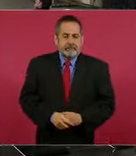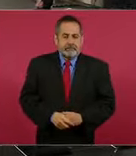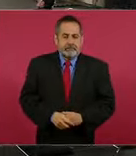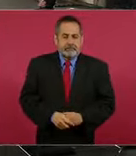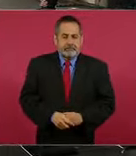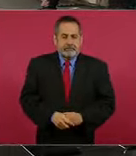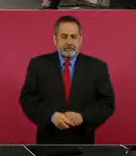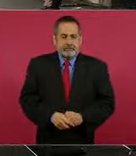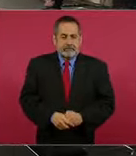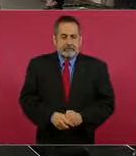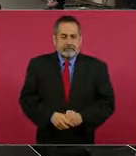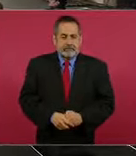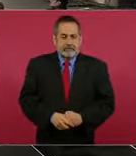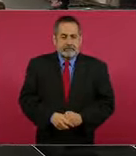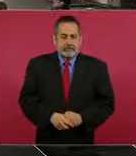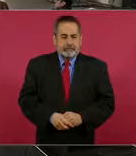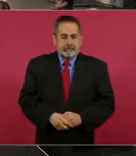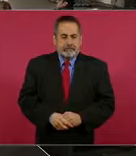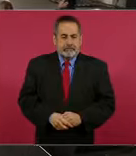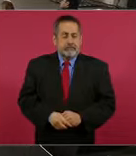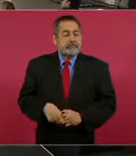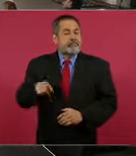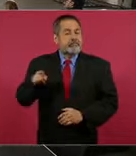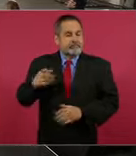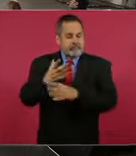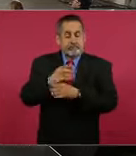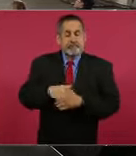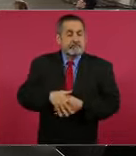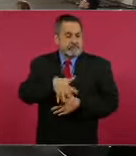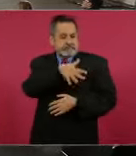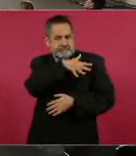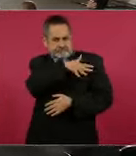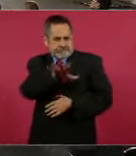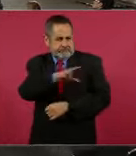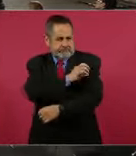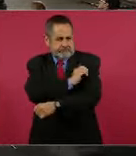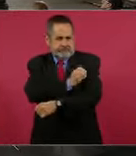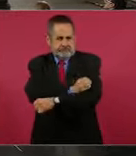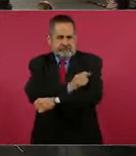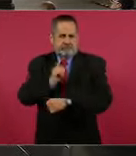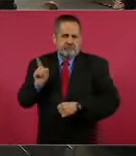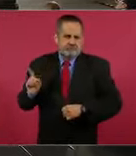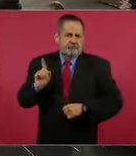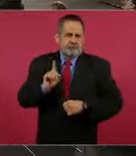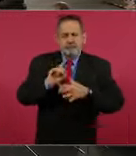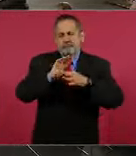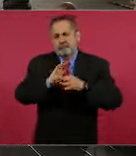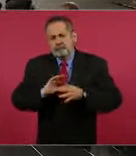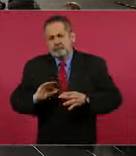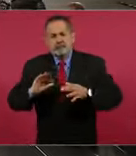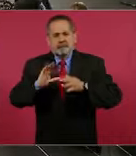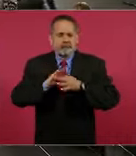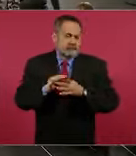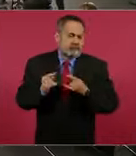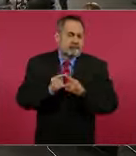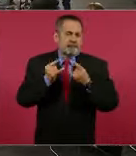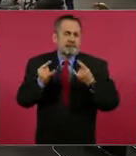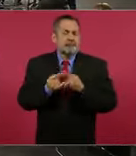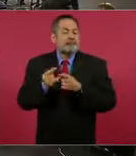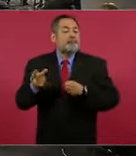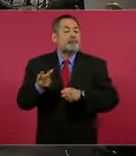Ah, pues es entrando, ¿eh? El general Álvaro Obregón solía narrar lo que